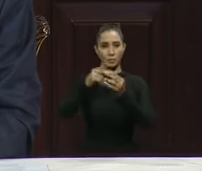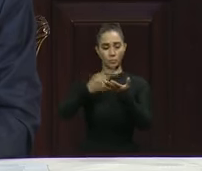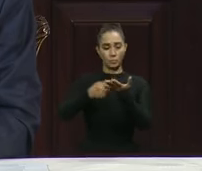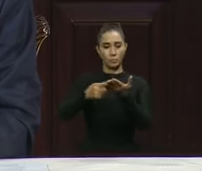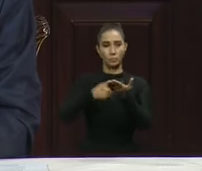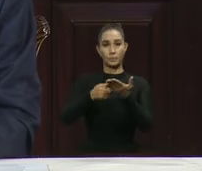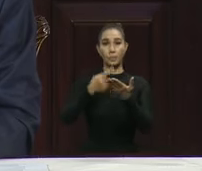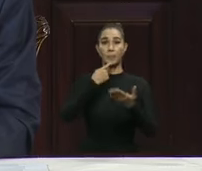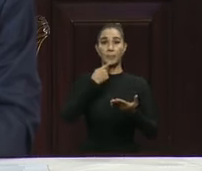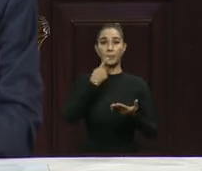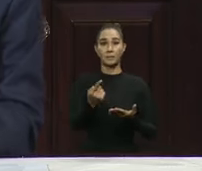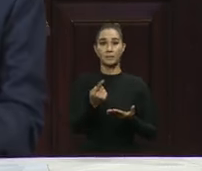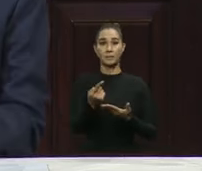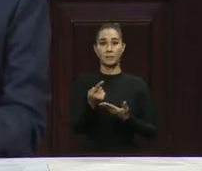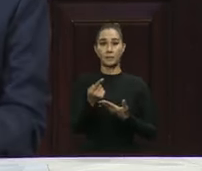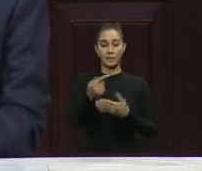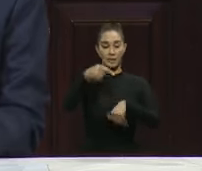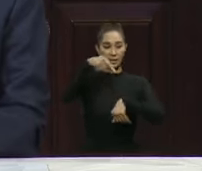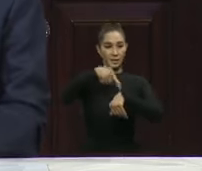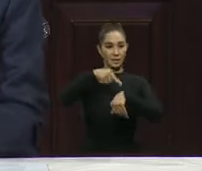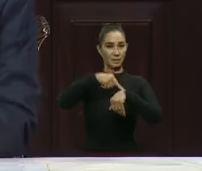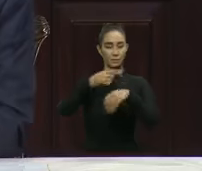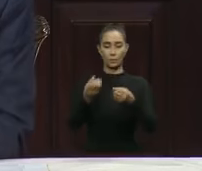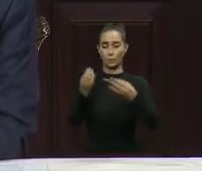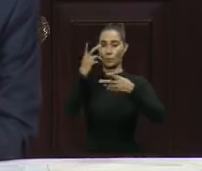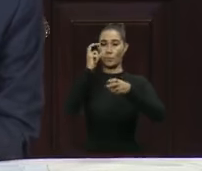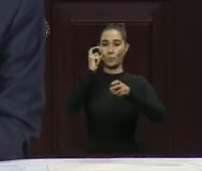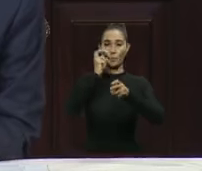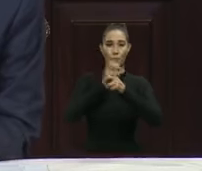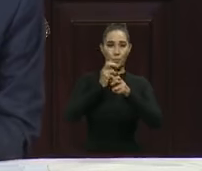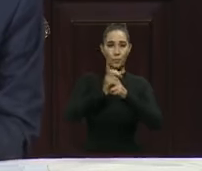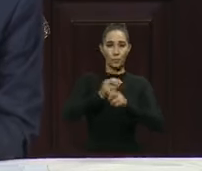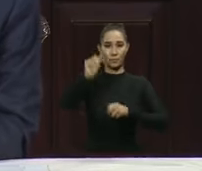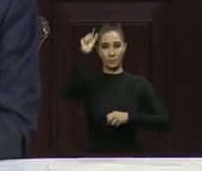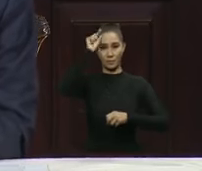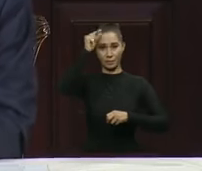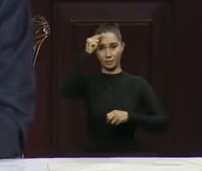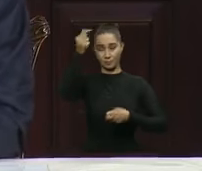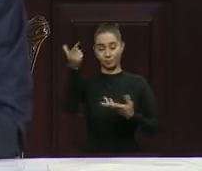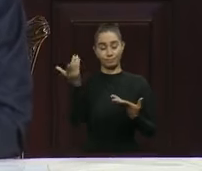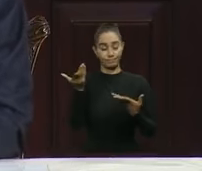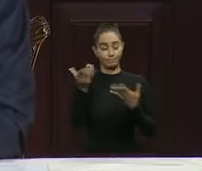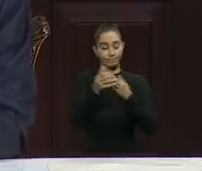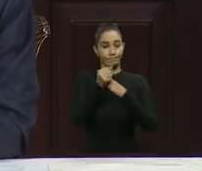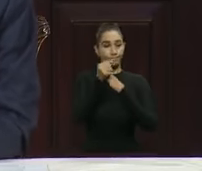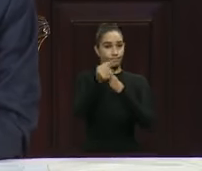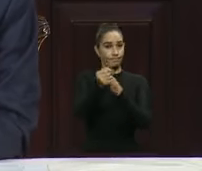que este era el momento más difícil para gobernar, pero